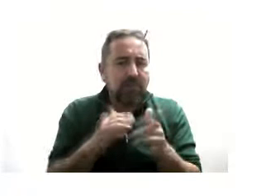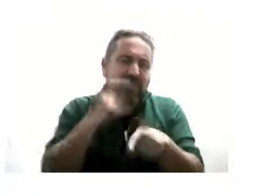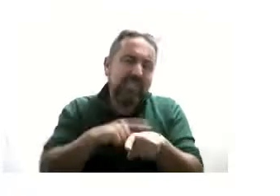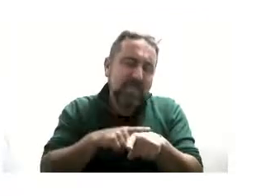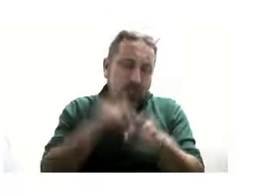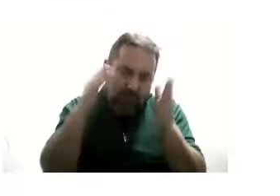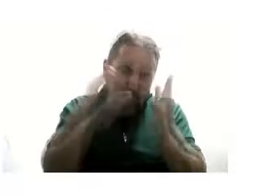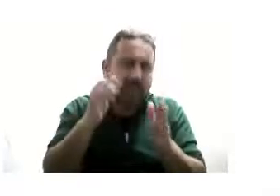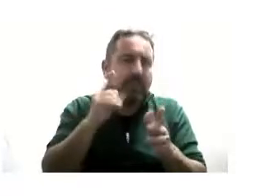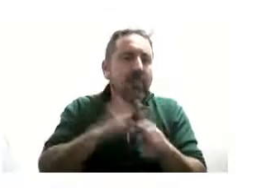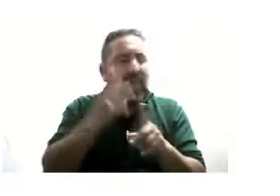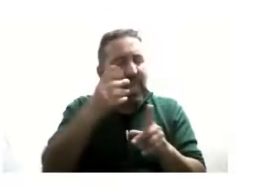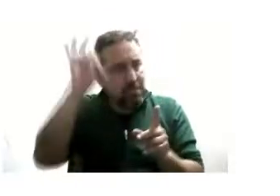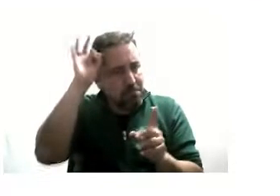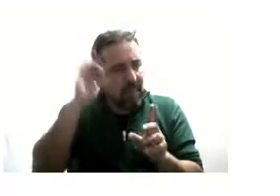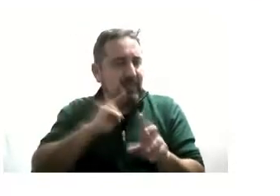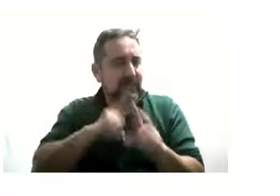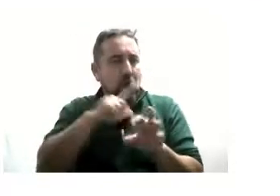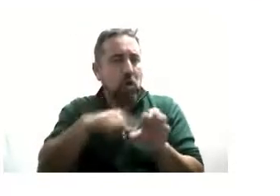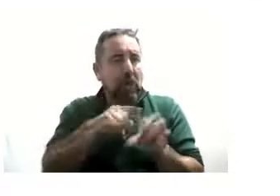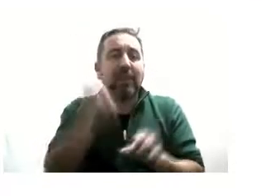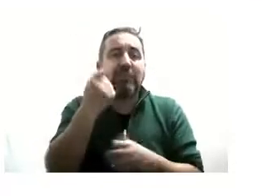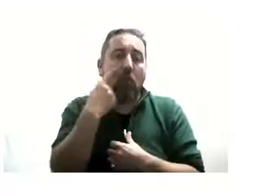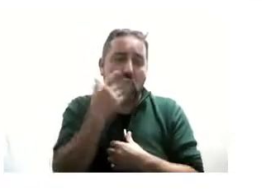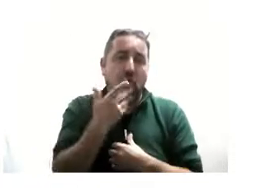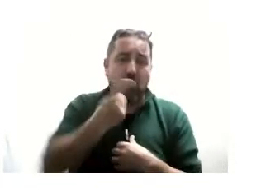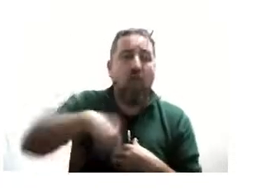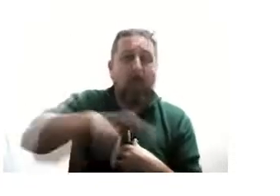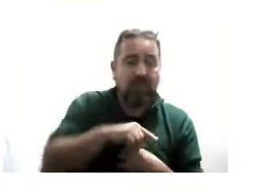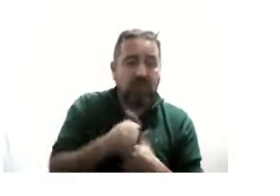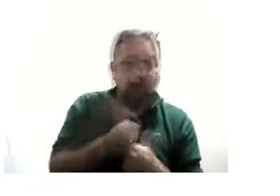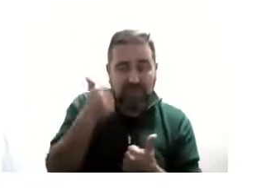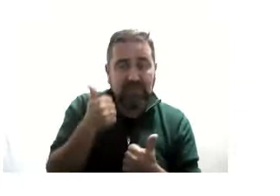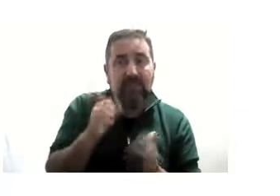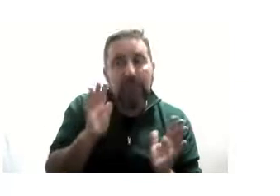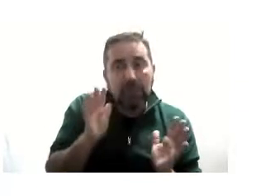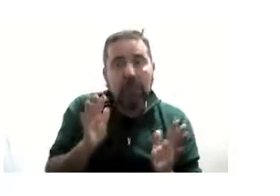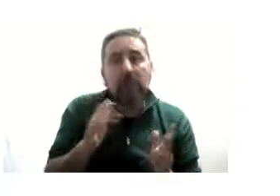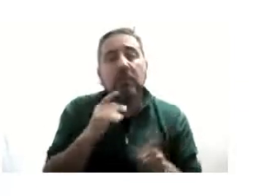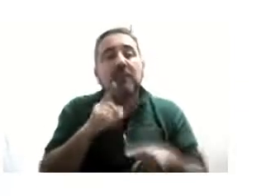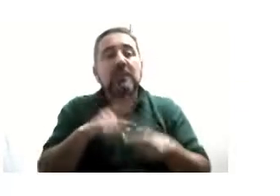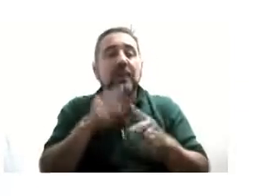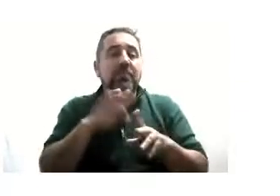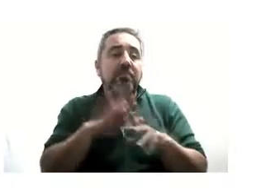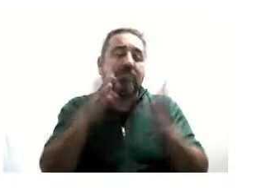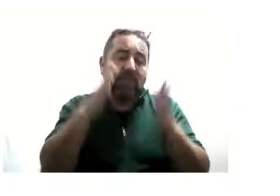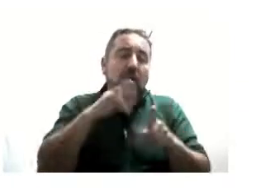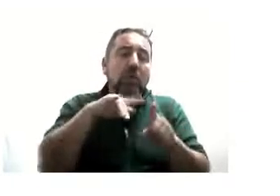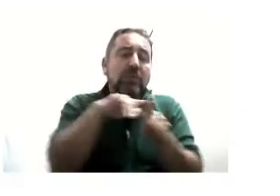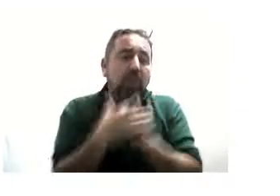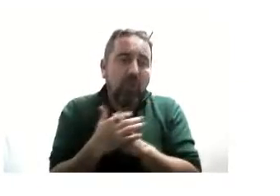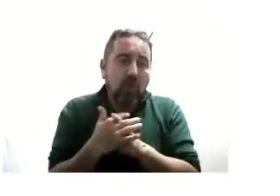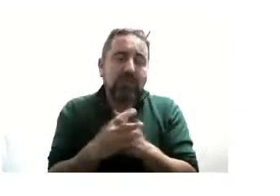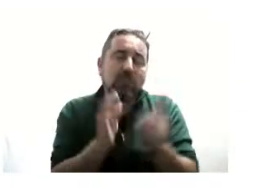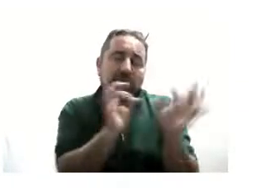implantes cocleares porque son quizá los que más conocemos, pero a la vez aquellos en los que tanto las indicaciones audiológicas como las situaciones